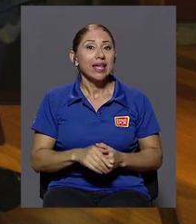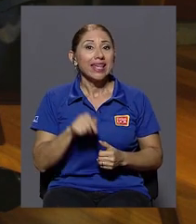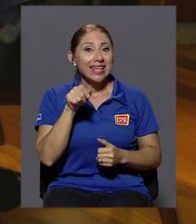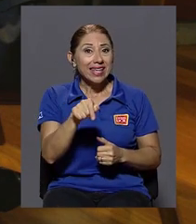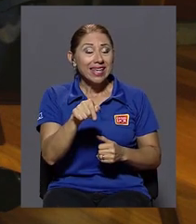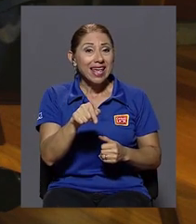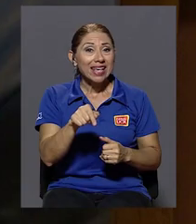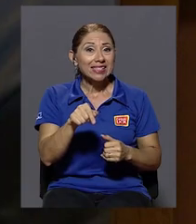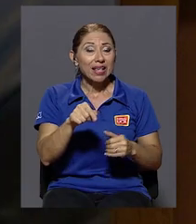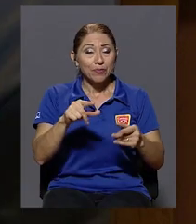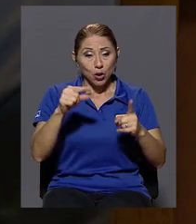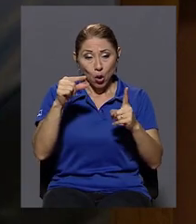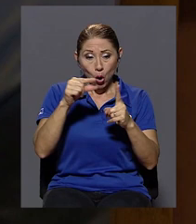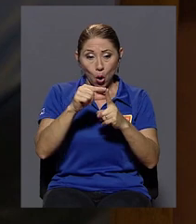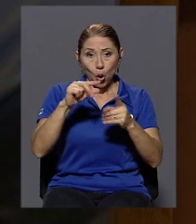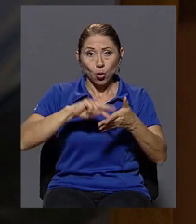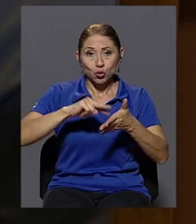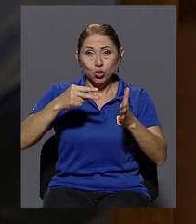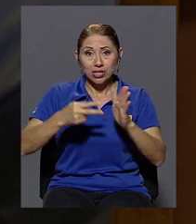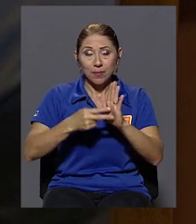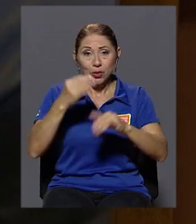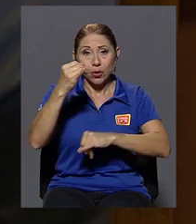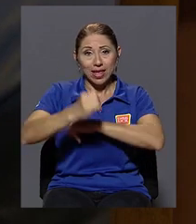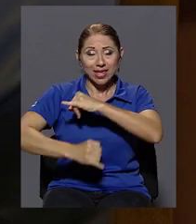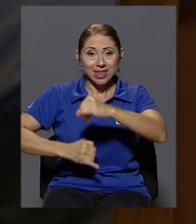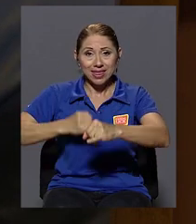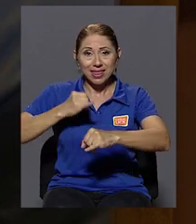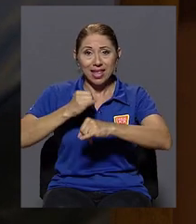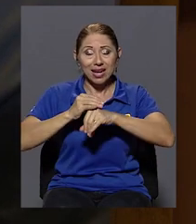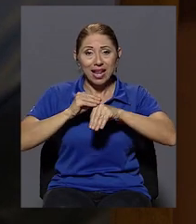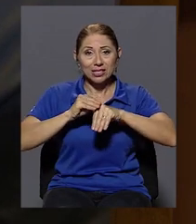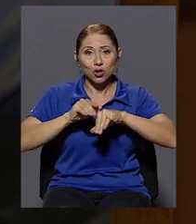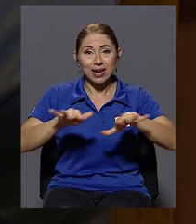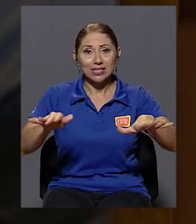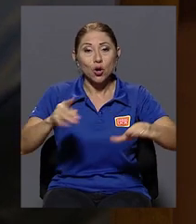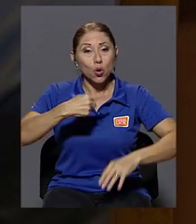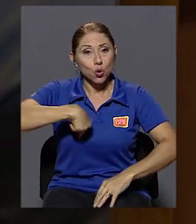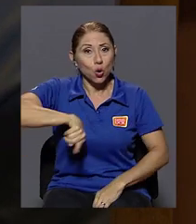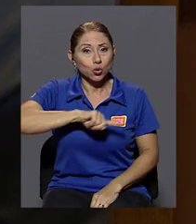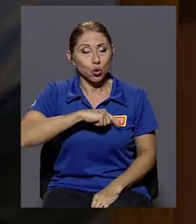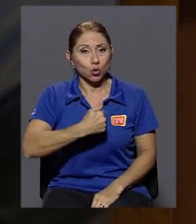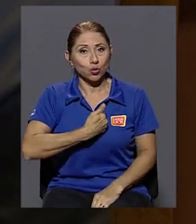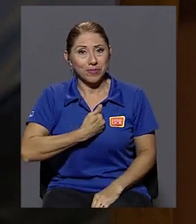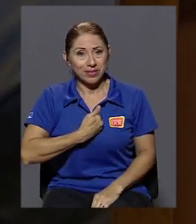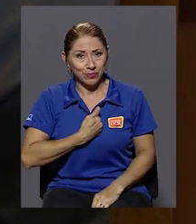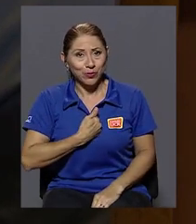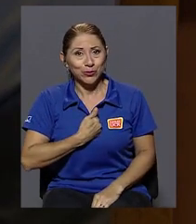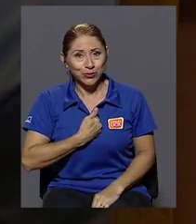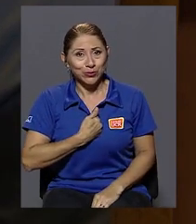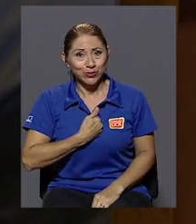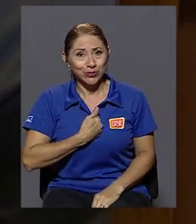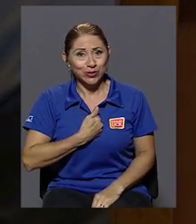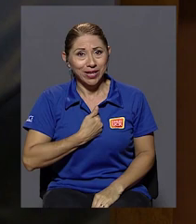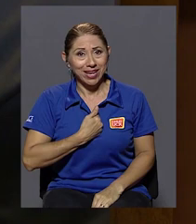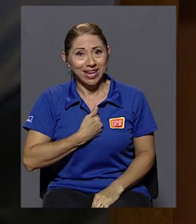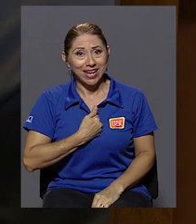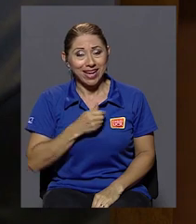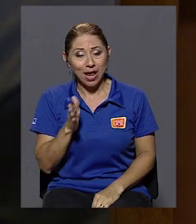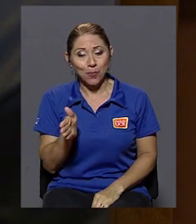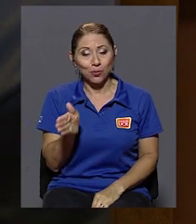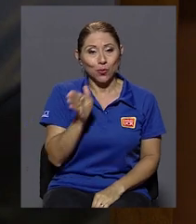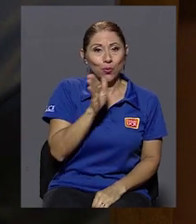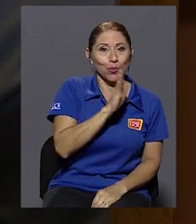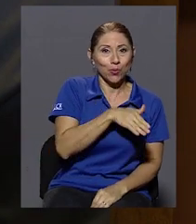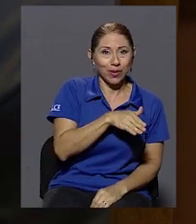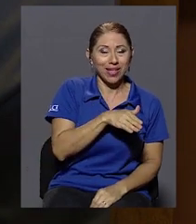Y ese concepto de internacionalización, nosotros mismos le hemos antepuesto el concepto